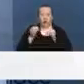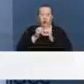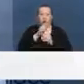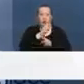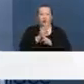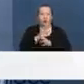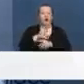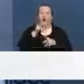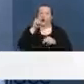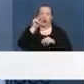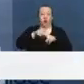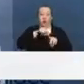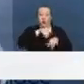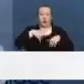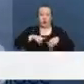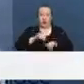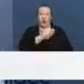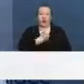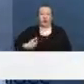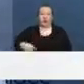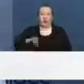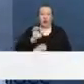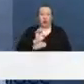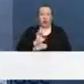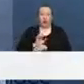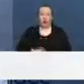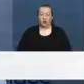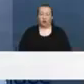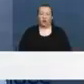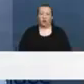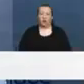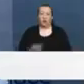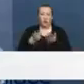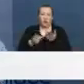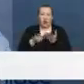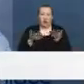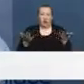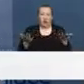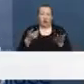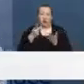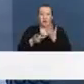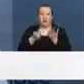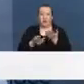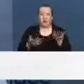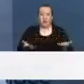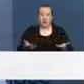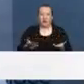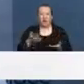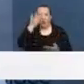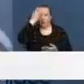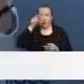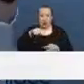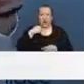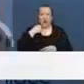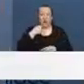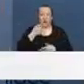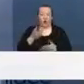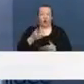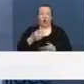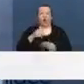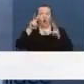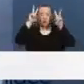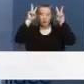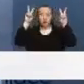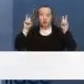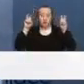seguir siendo presidente ha respondido de cork que nos pasé cuatro años que nos pasa imagínense señora está en esa situación se imaginan los titulares de